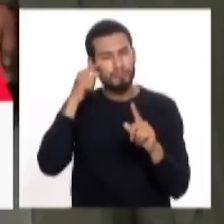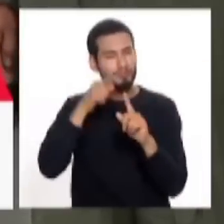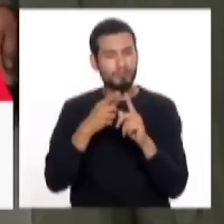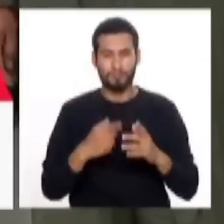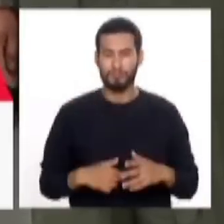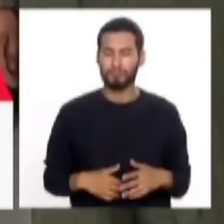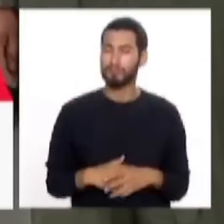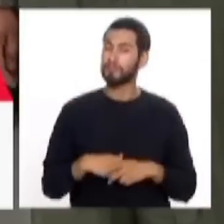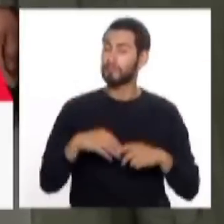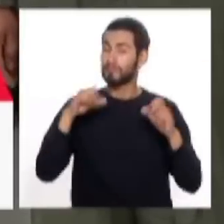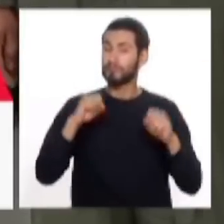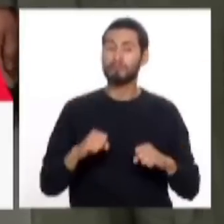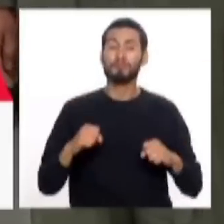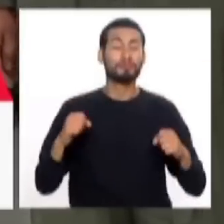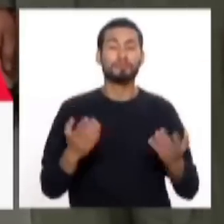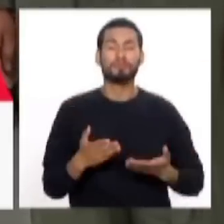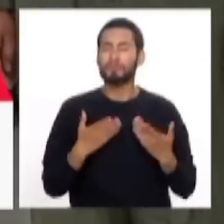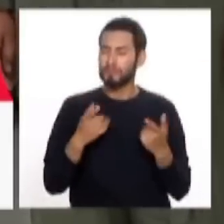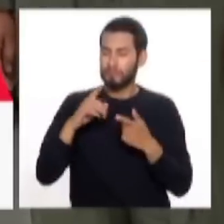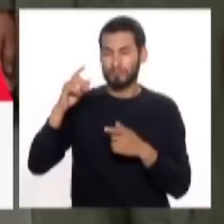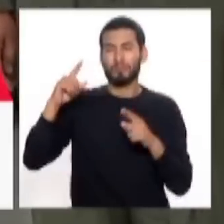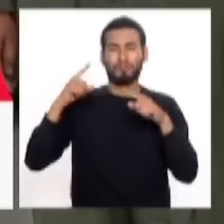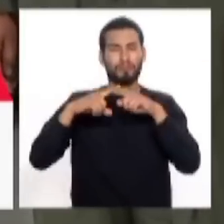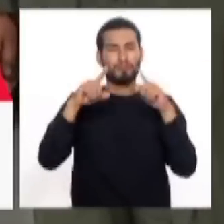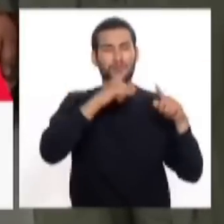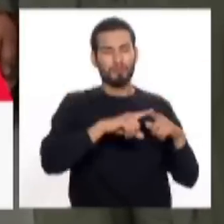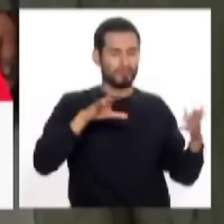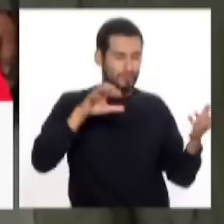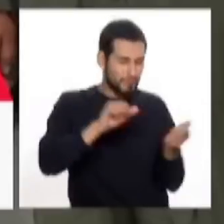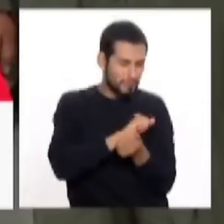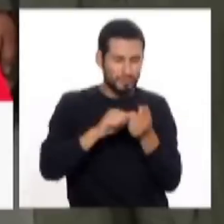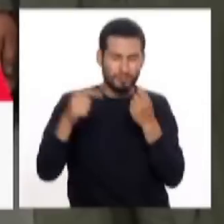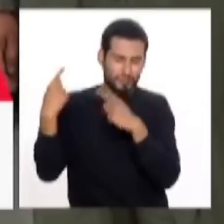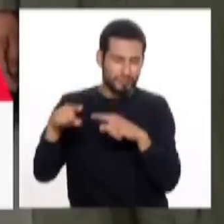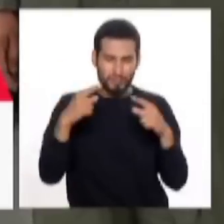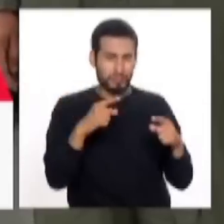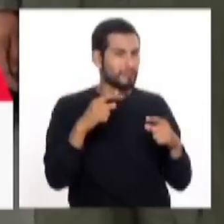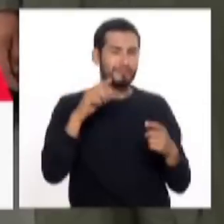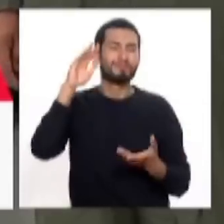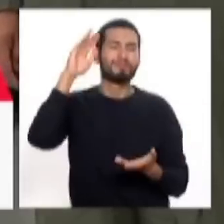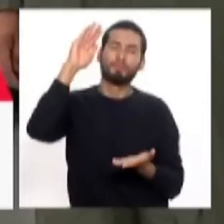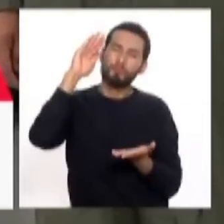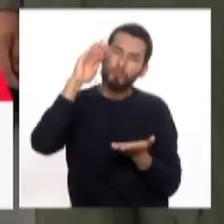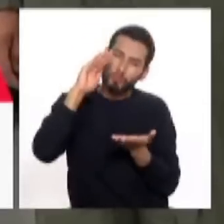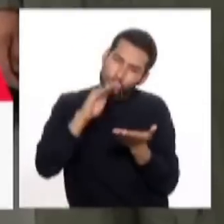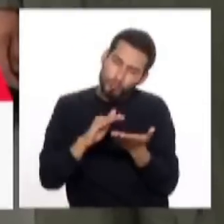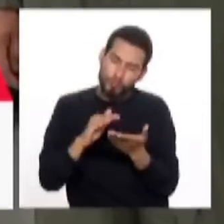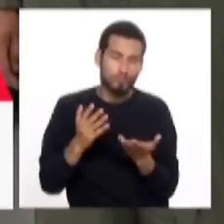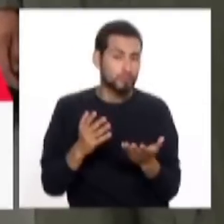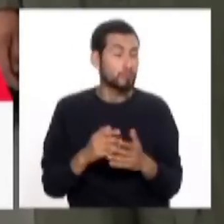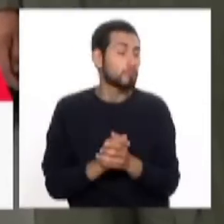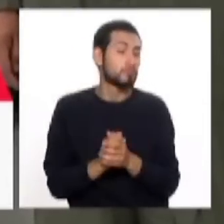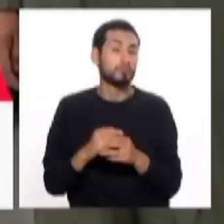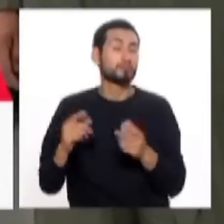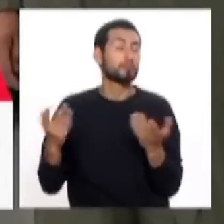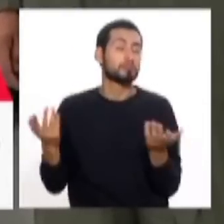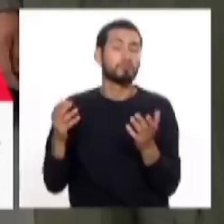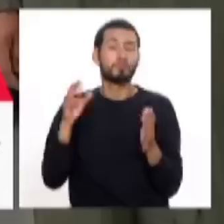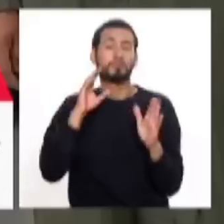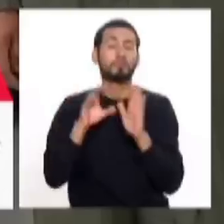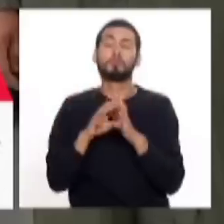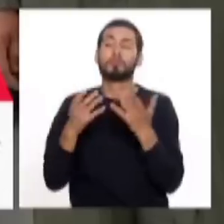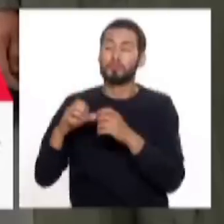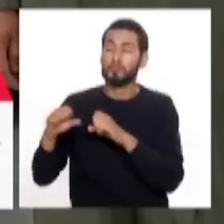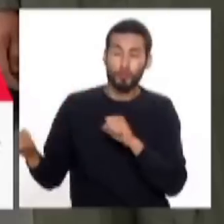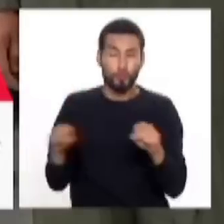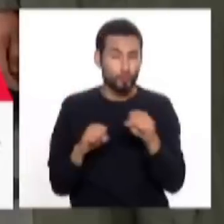mitigar conjuntamente los efectos de desastres naturales, como un terremoto de gran magnitud o